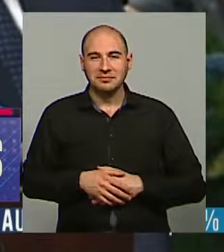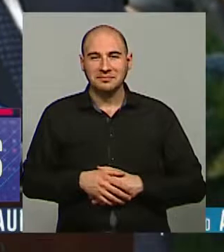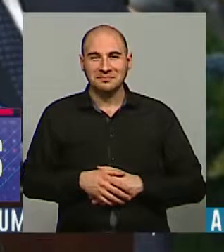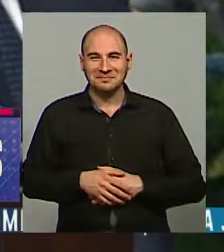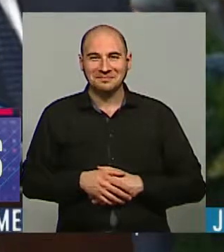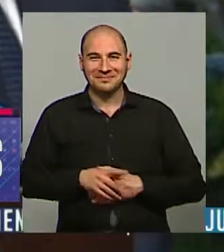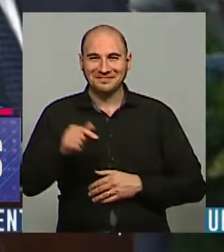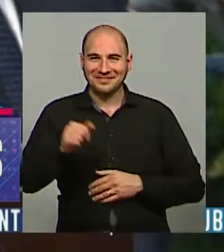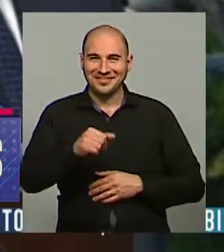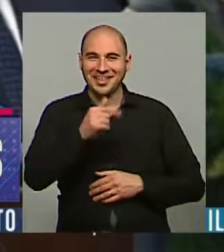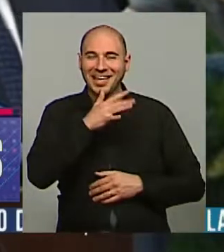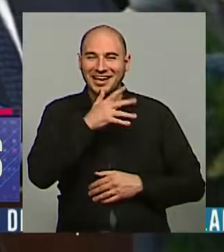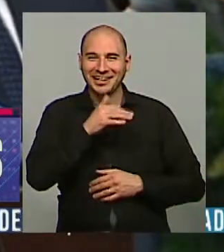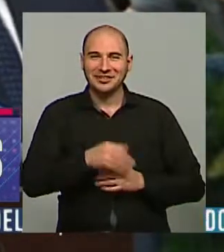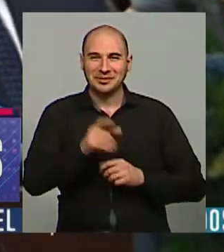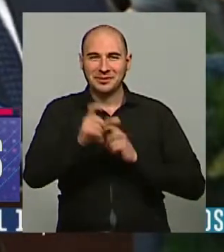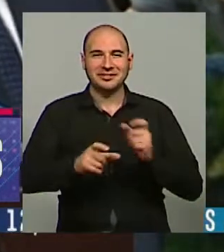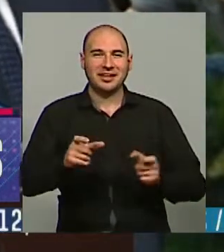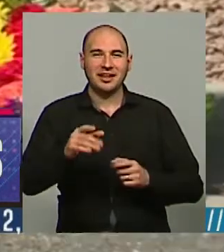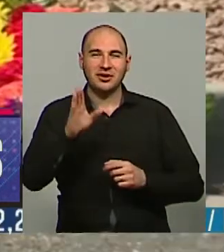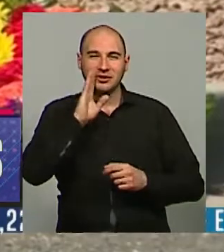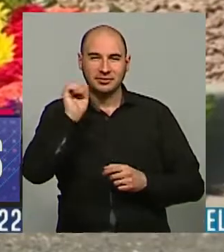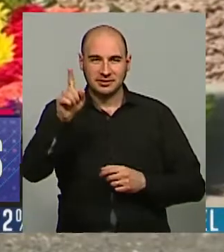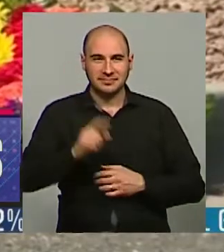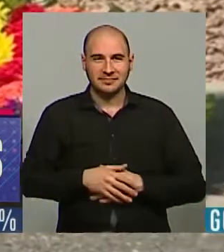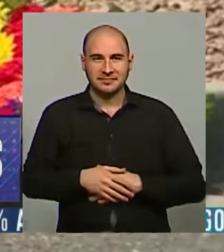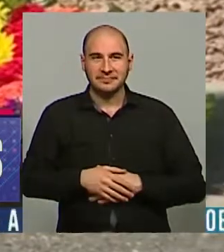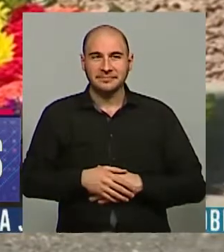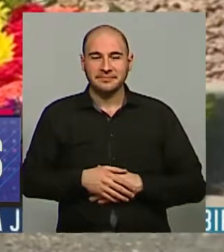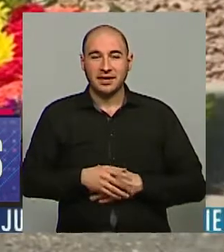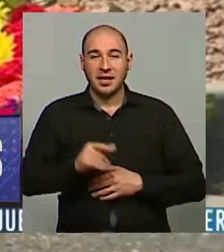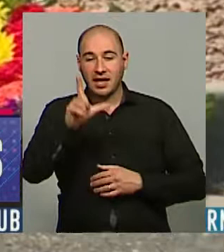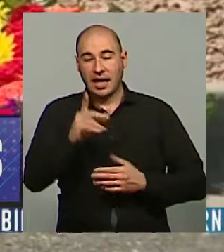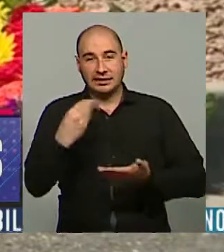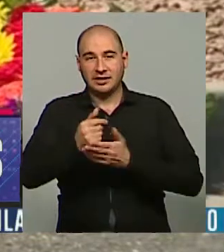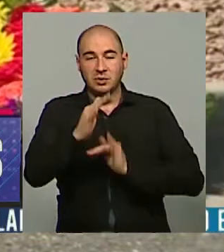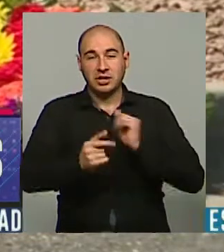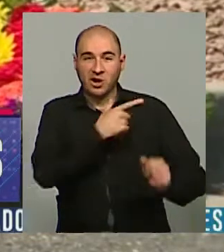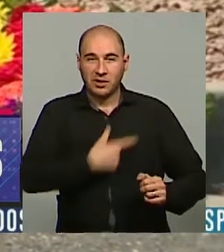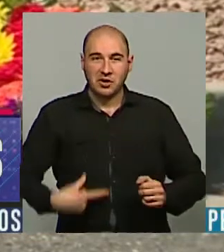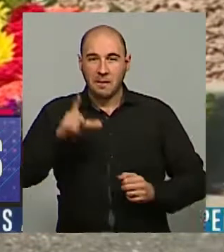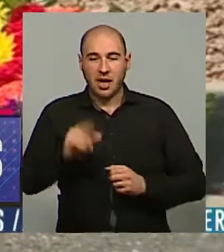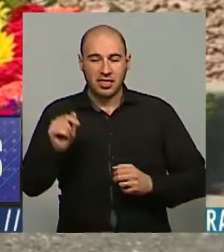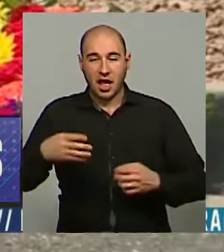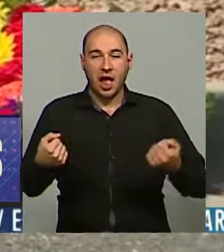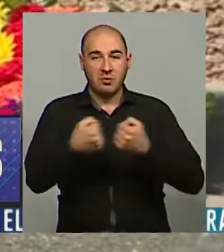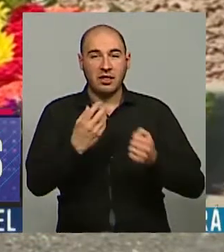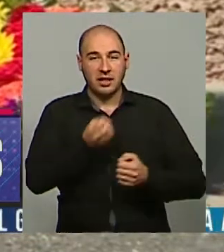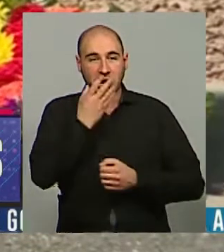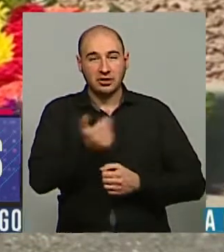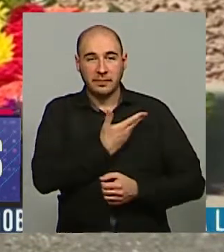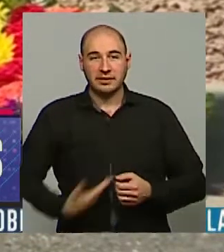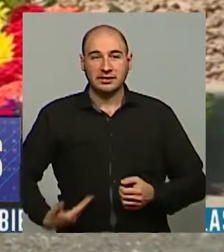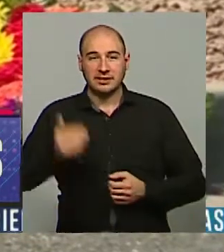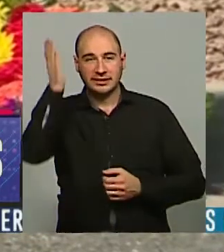ya 14 norteamericanos. El canciller subrayó que el gobierno de su país coincide con la declaración que el